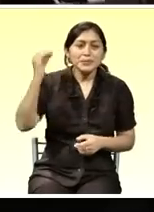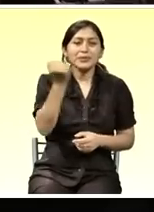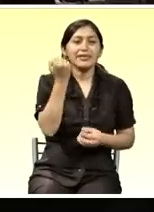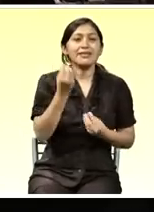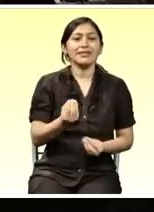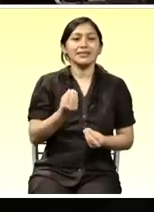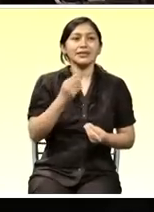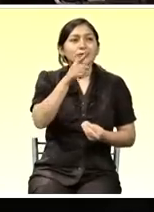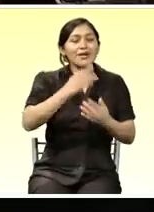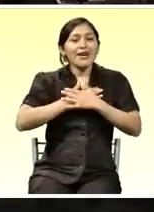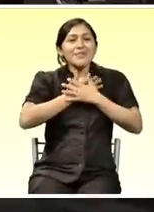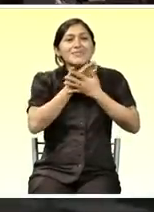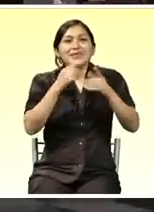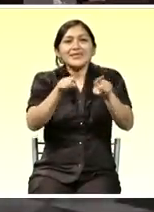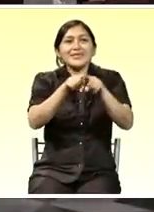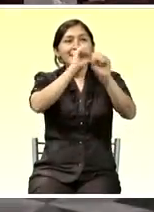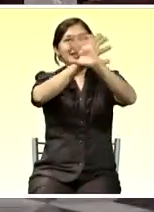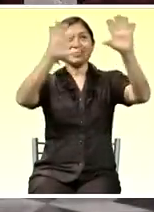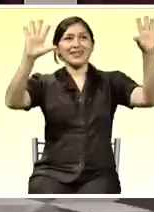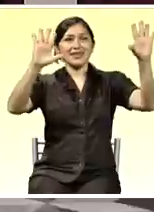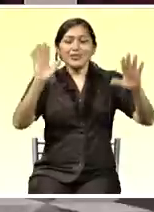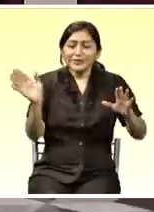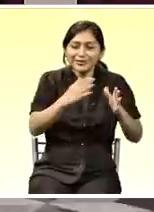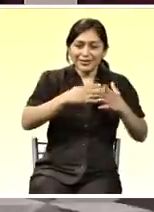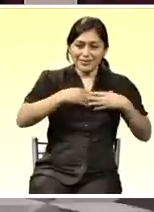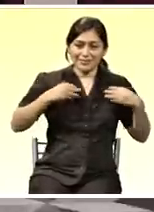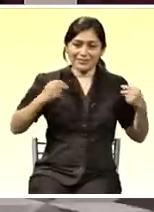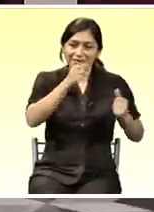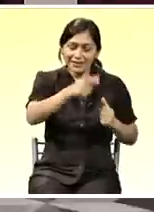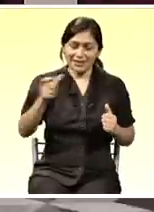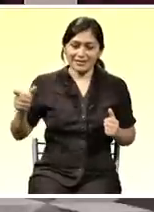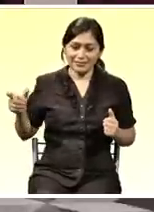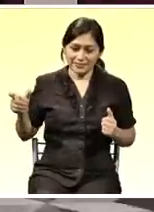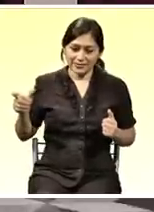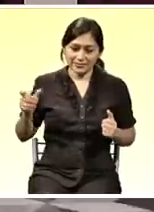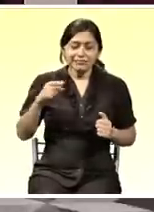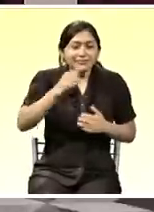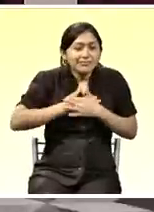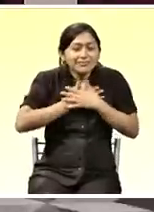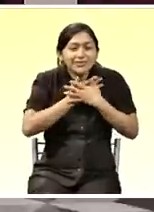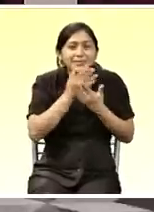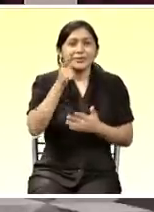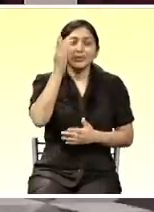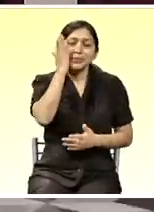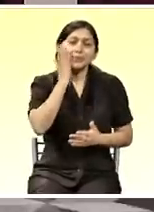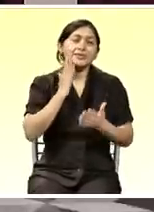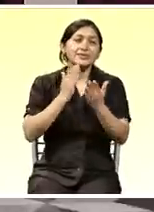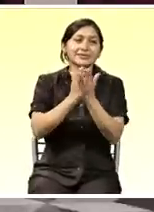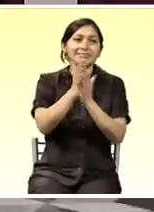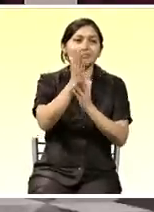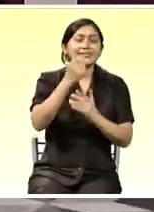que es el paraíso de las almas. Te amo, bondad infinita, y quiero amarte